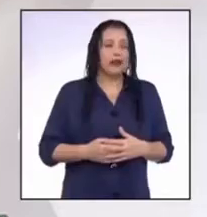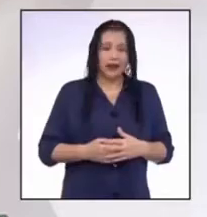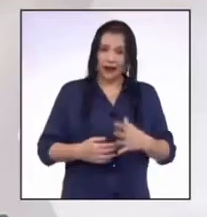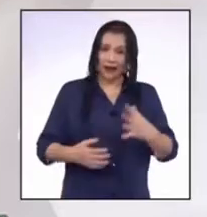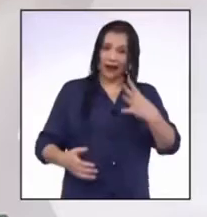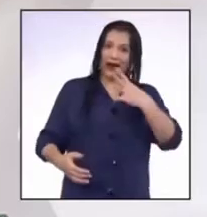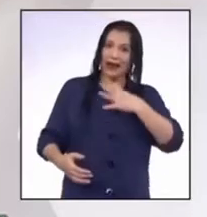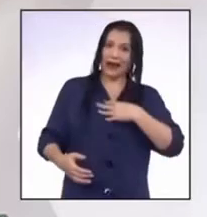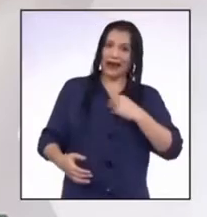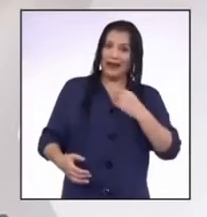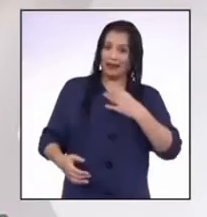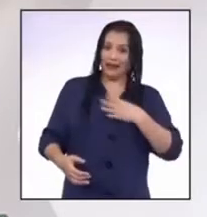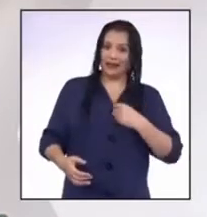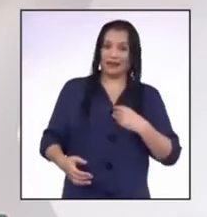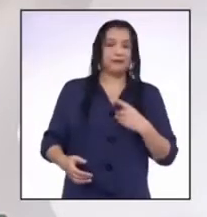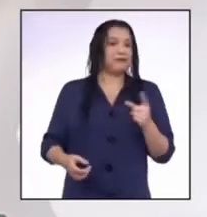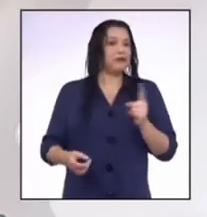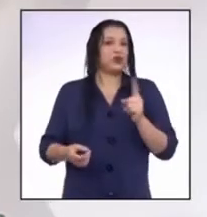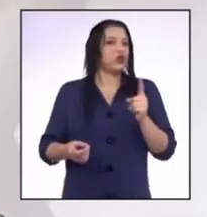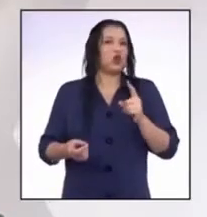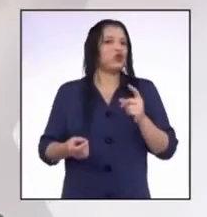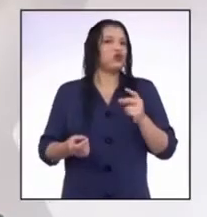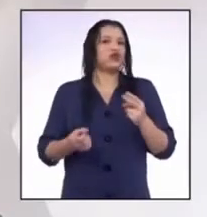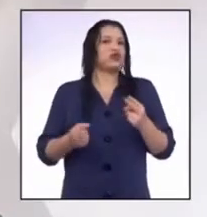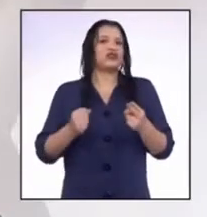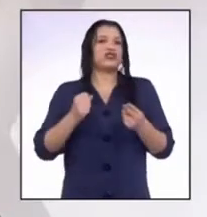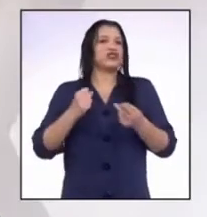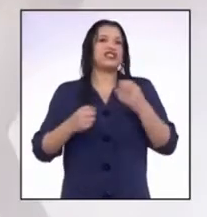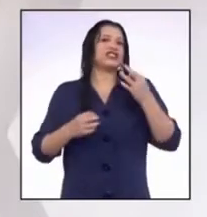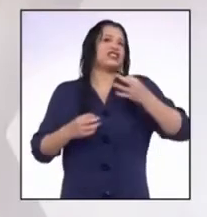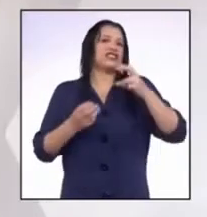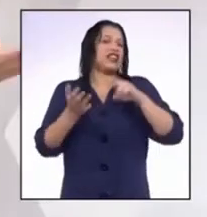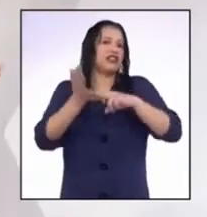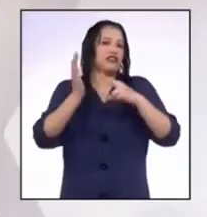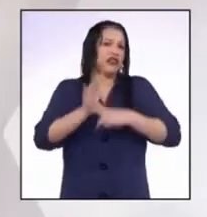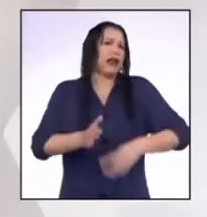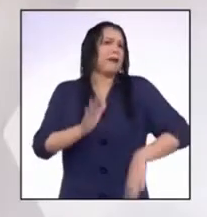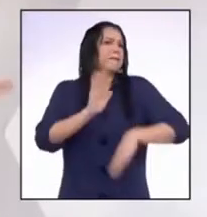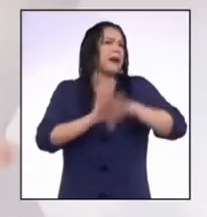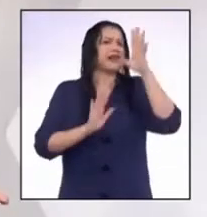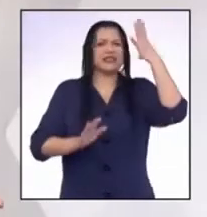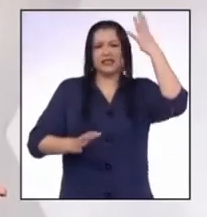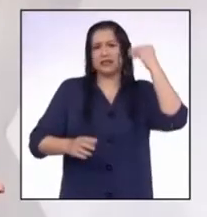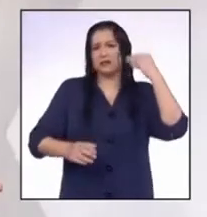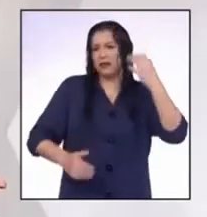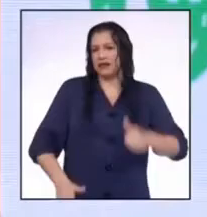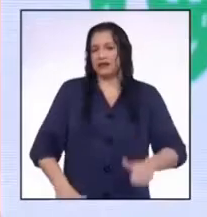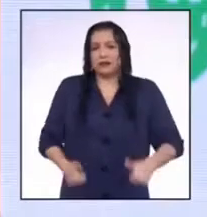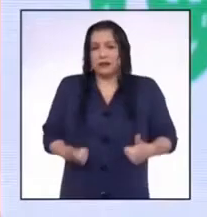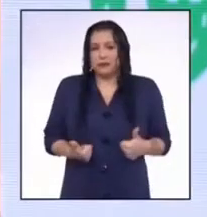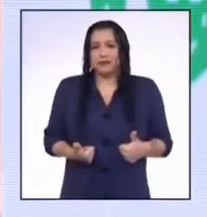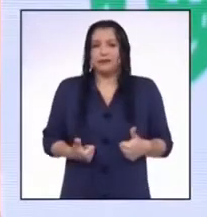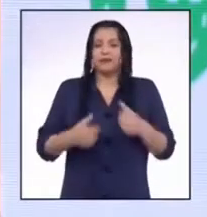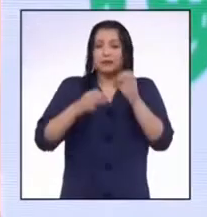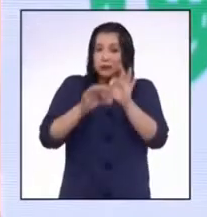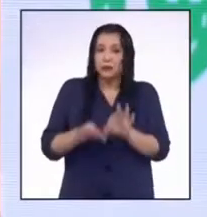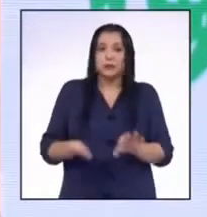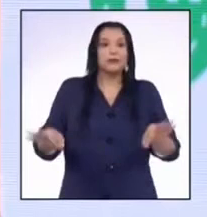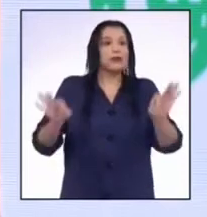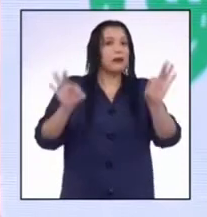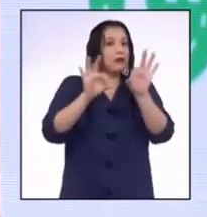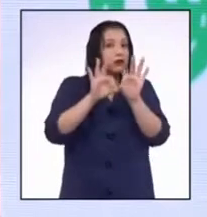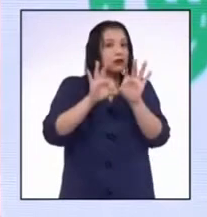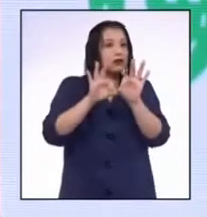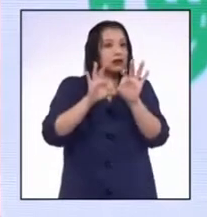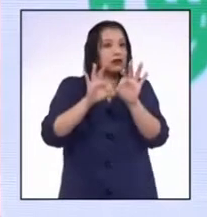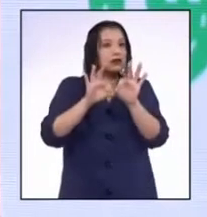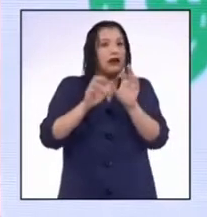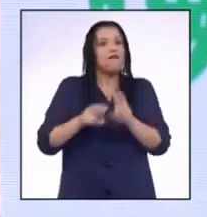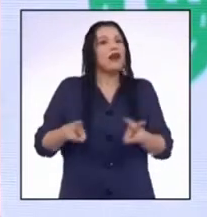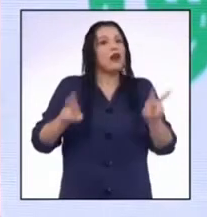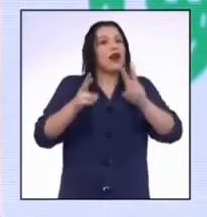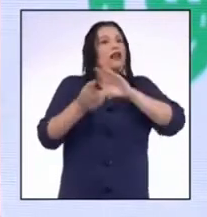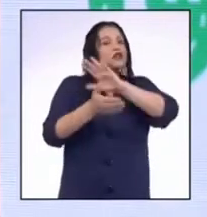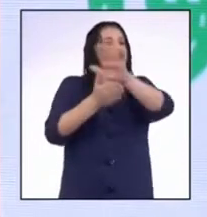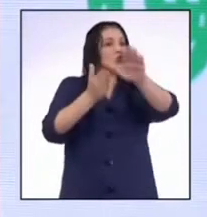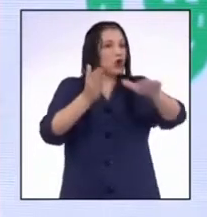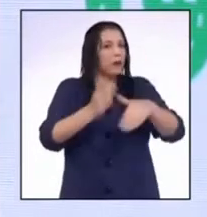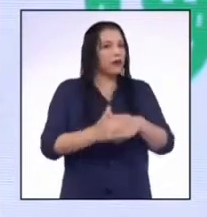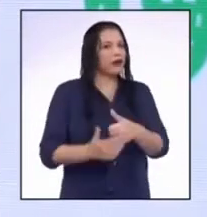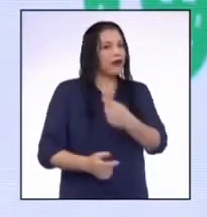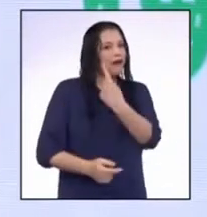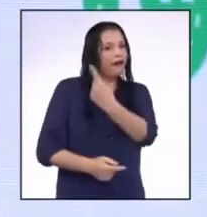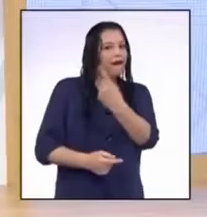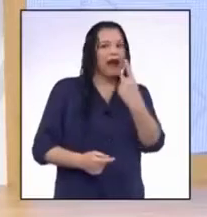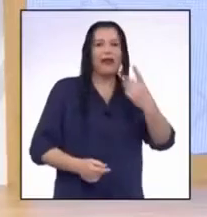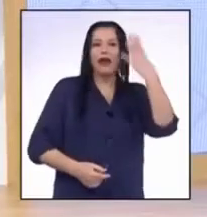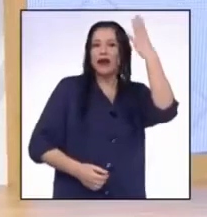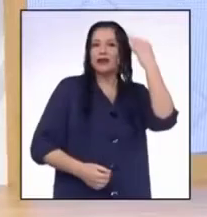edad no es garantía de haber vivido más experiencias y además creo que es importante validar las de todos, porque cada